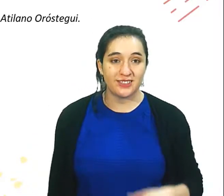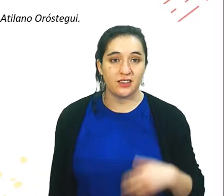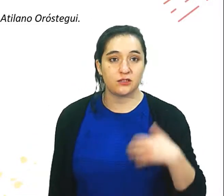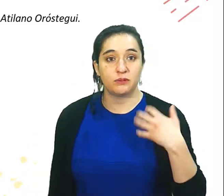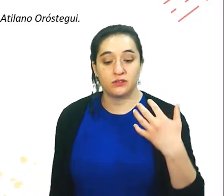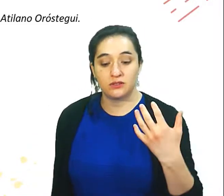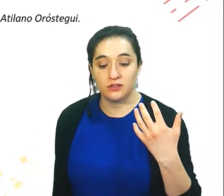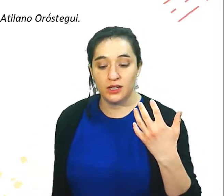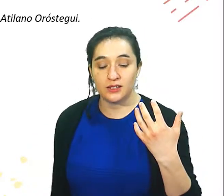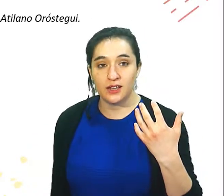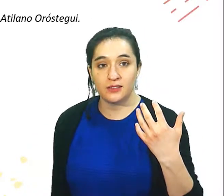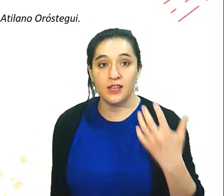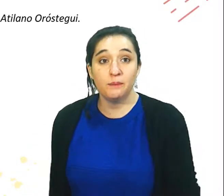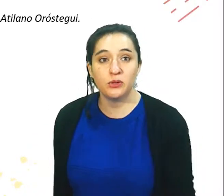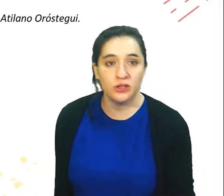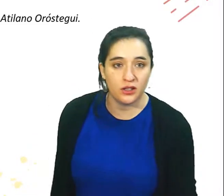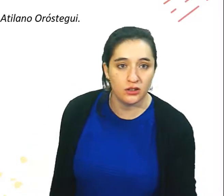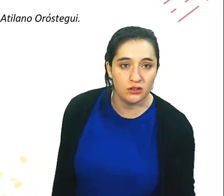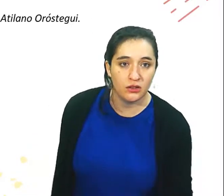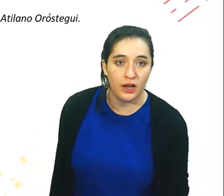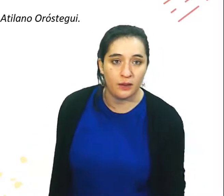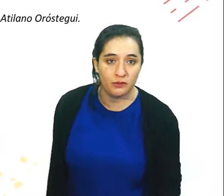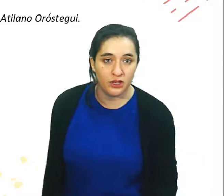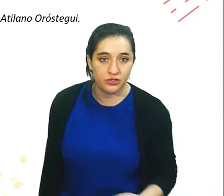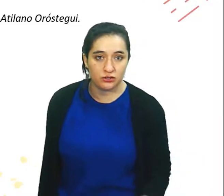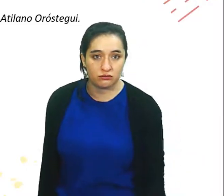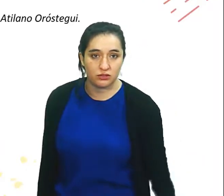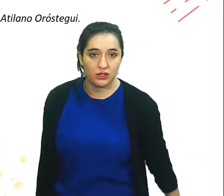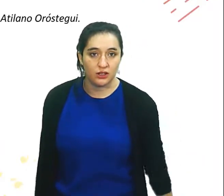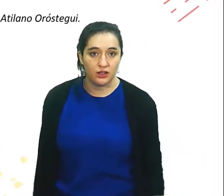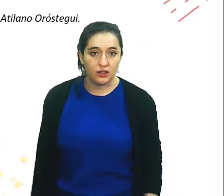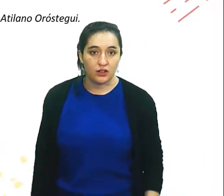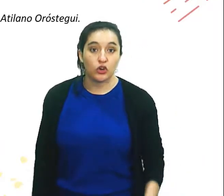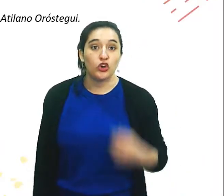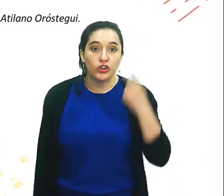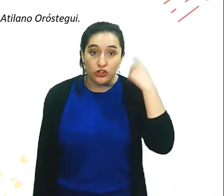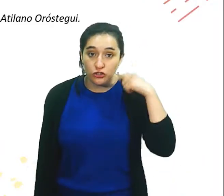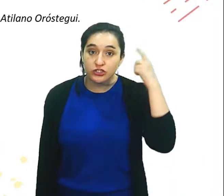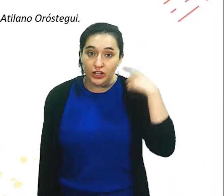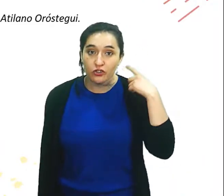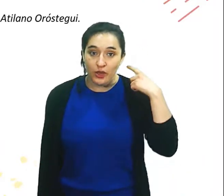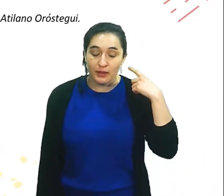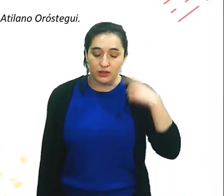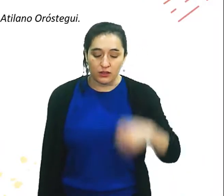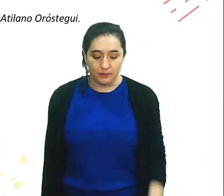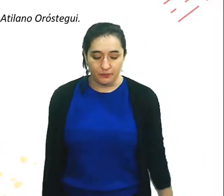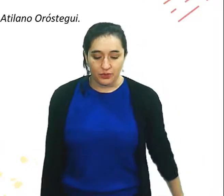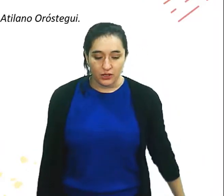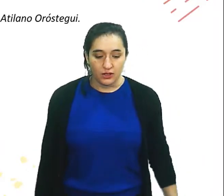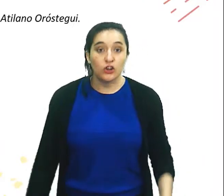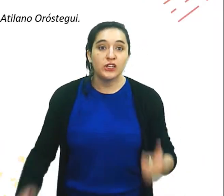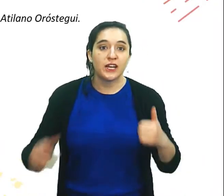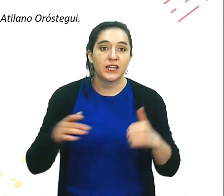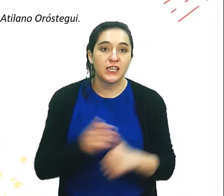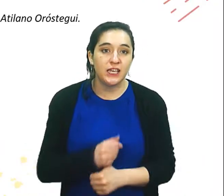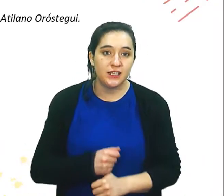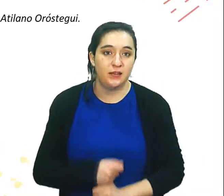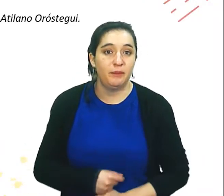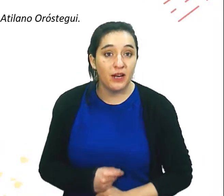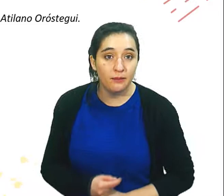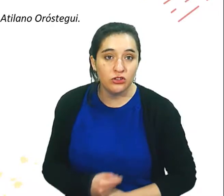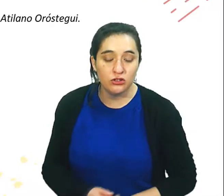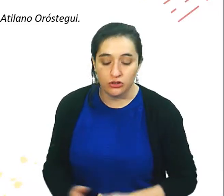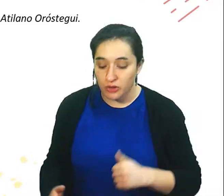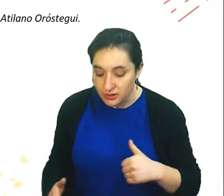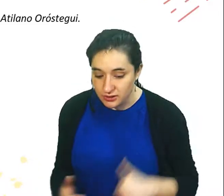Por ejemplo, que se está desprotegiendo a la población. Con lo que yo sé, obviamente, la oligarquía y